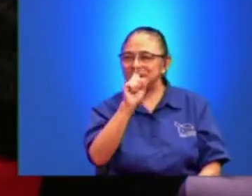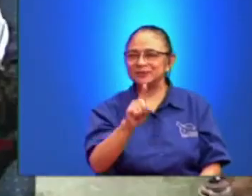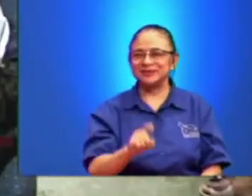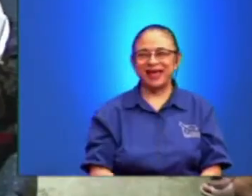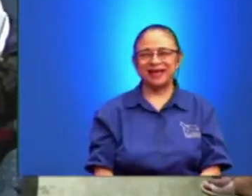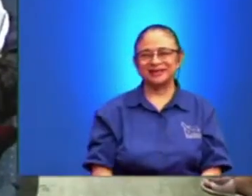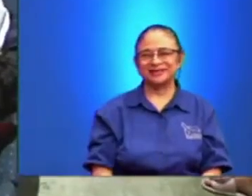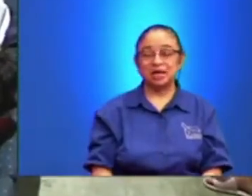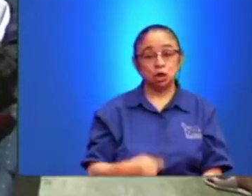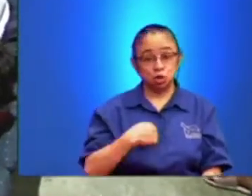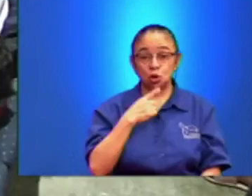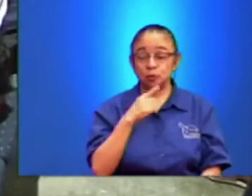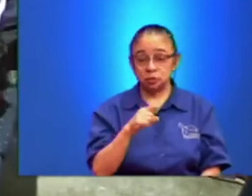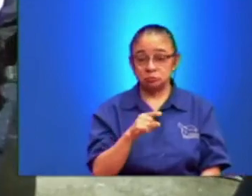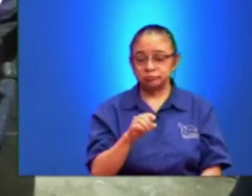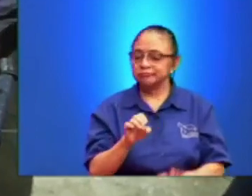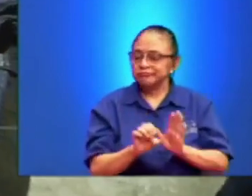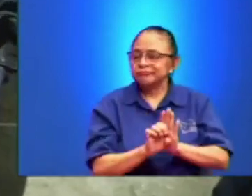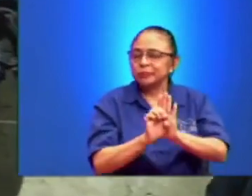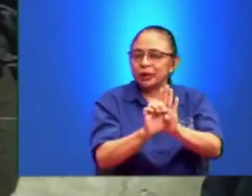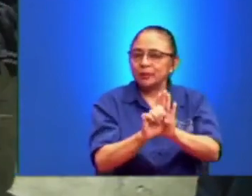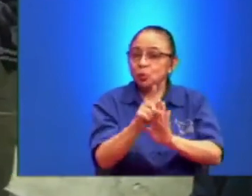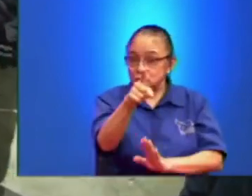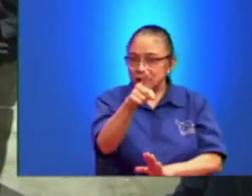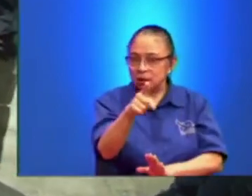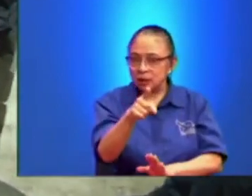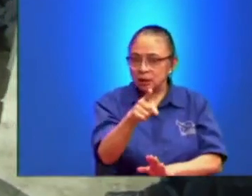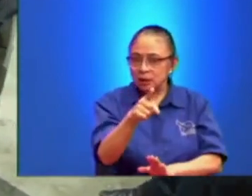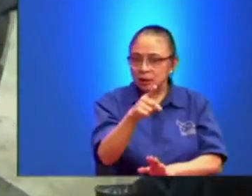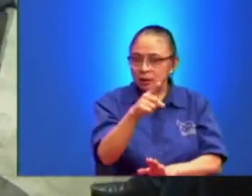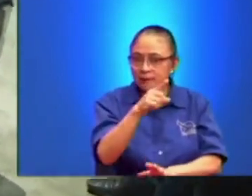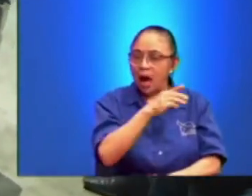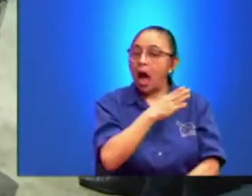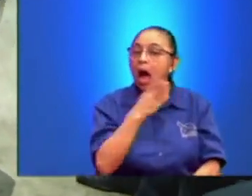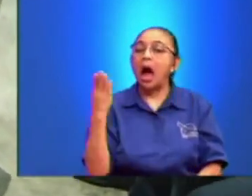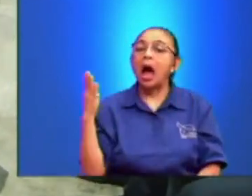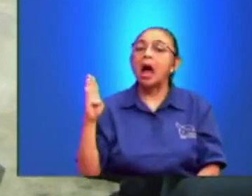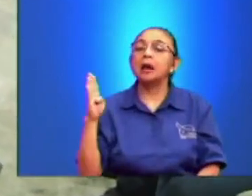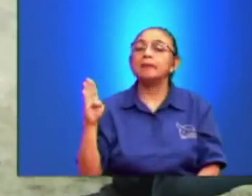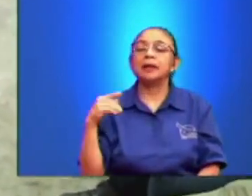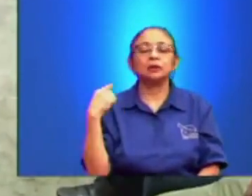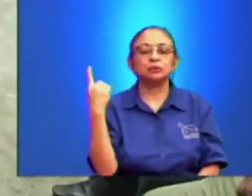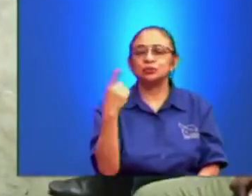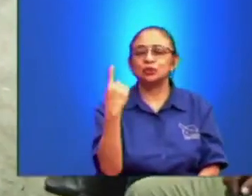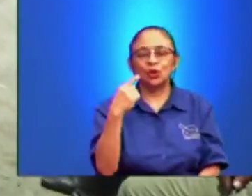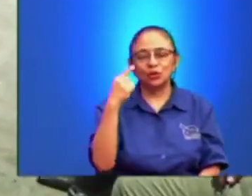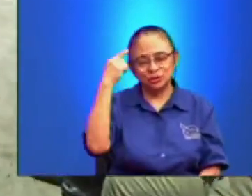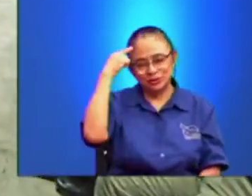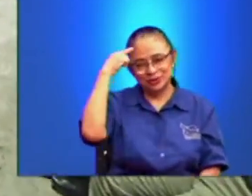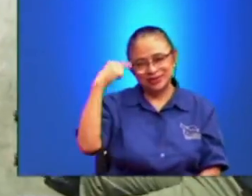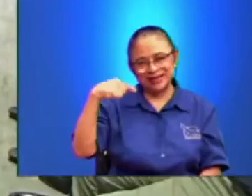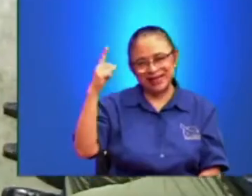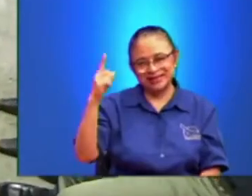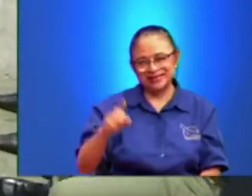acuerdo pero si lo va a decir por ejemplo usted hace pipí todo los días para despertarlo